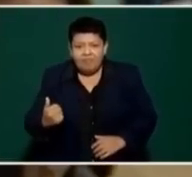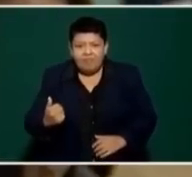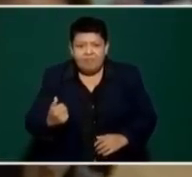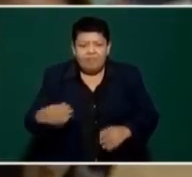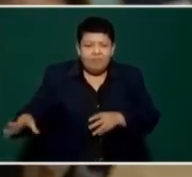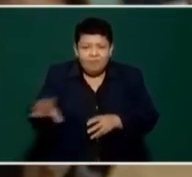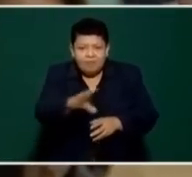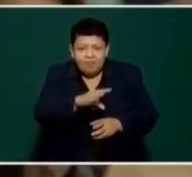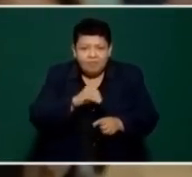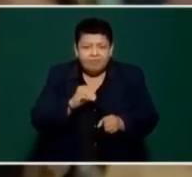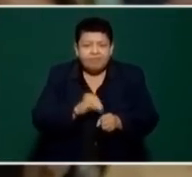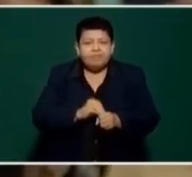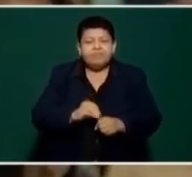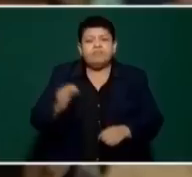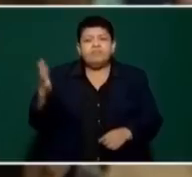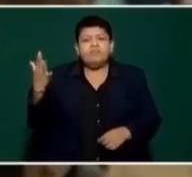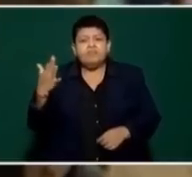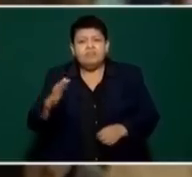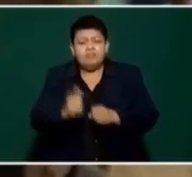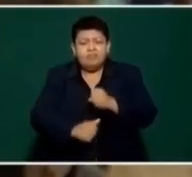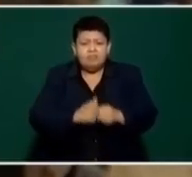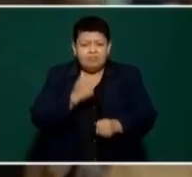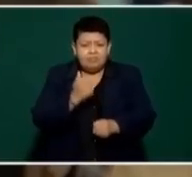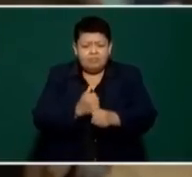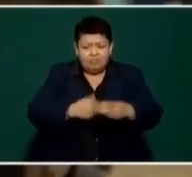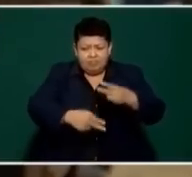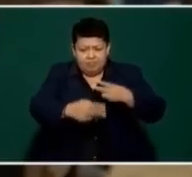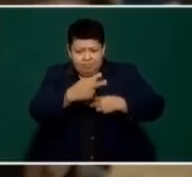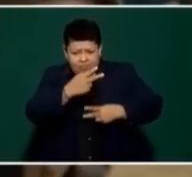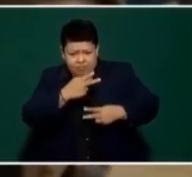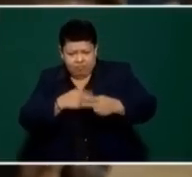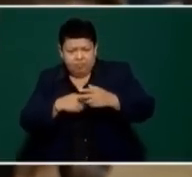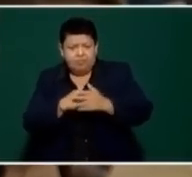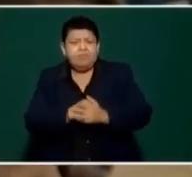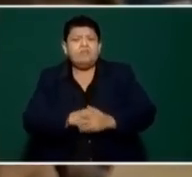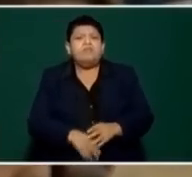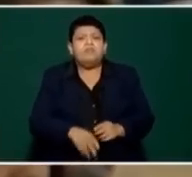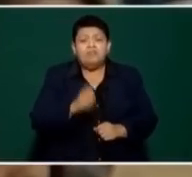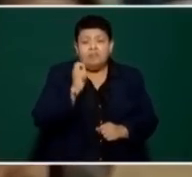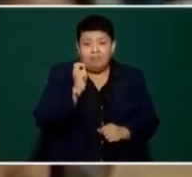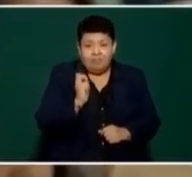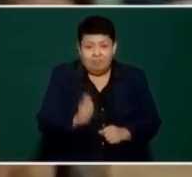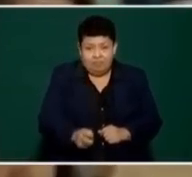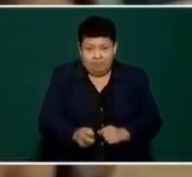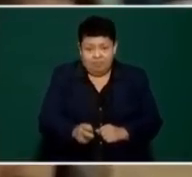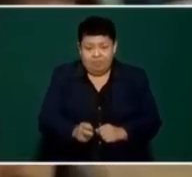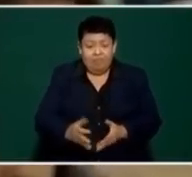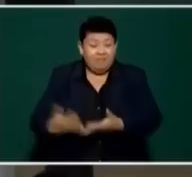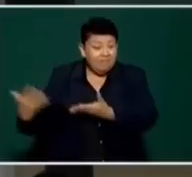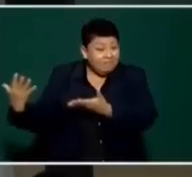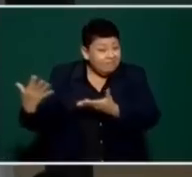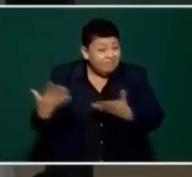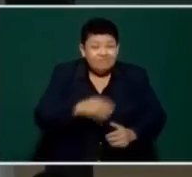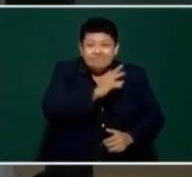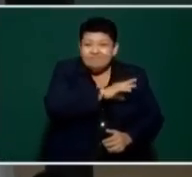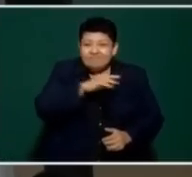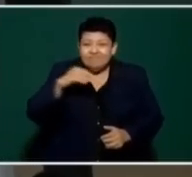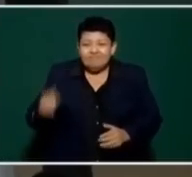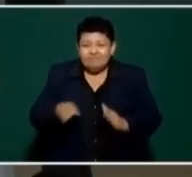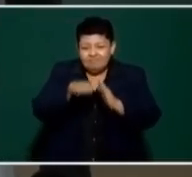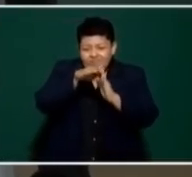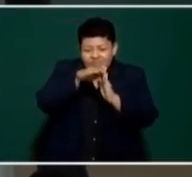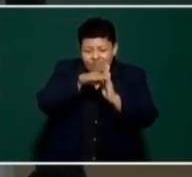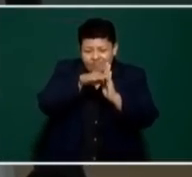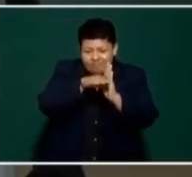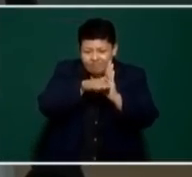De varios años para acá, esa modalidad de negocio invadió Cancún y vino a demeritar la